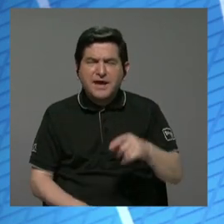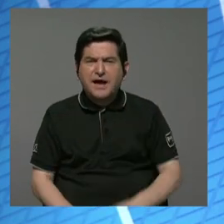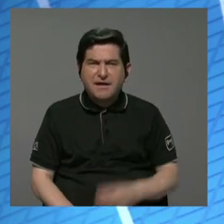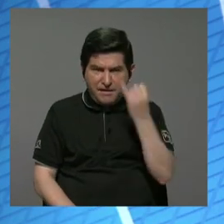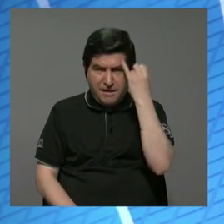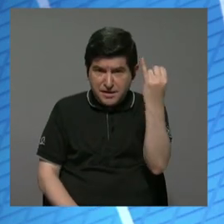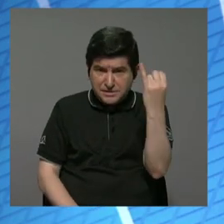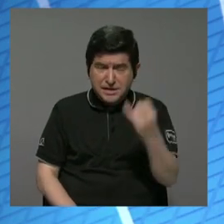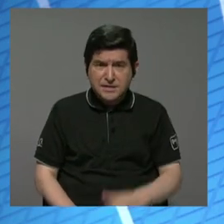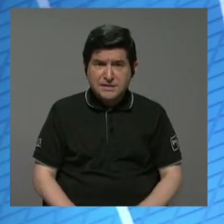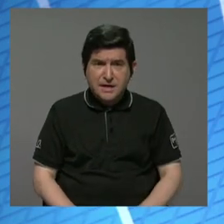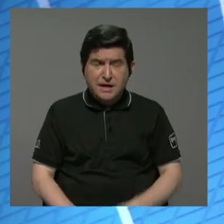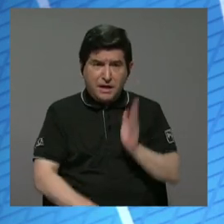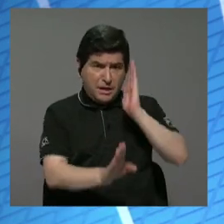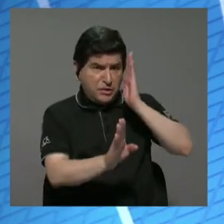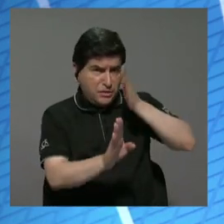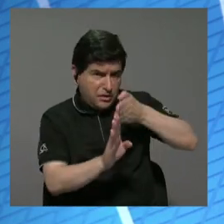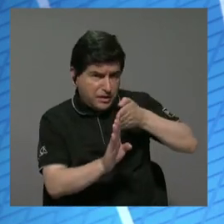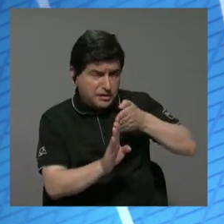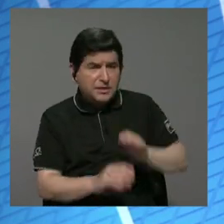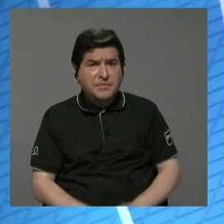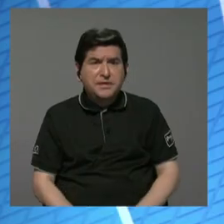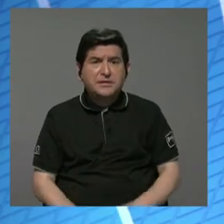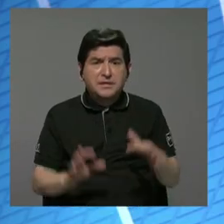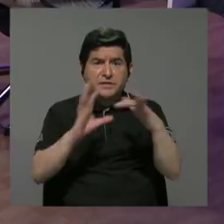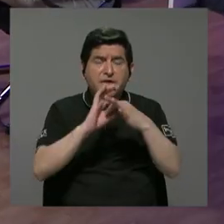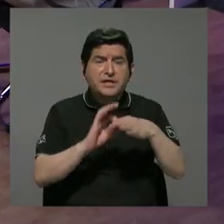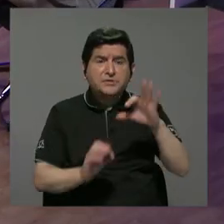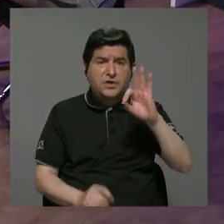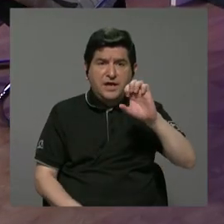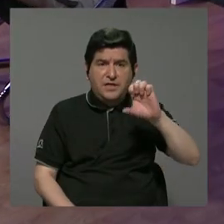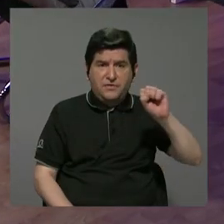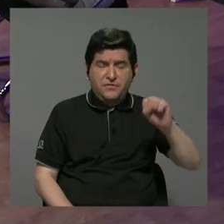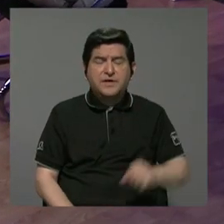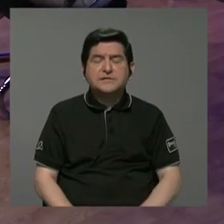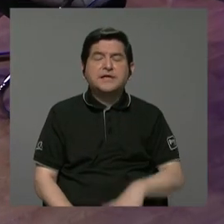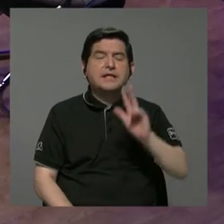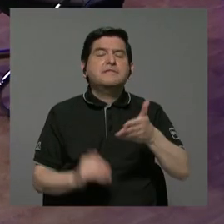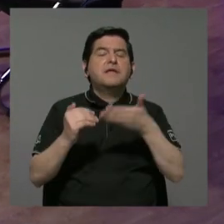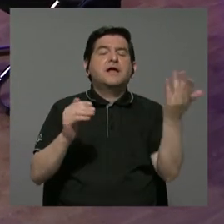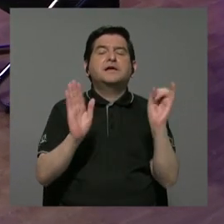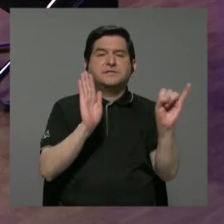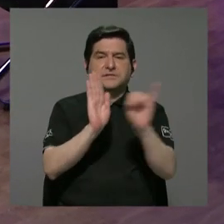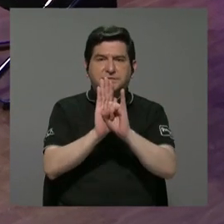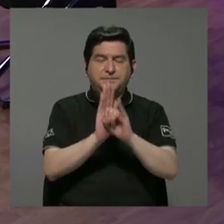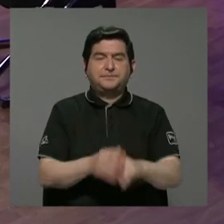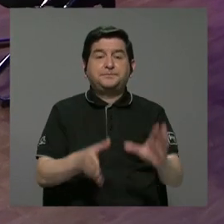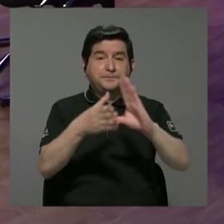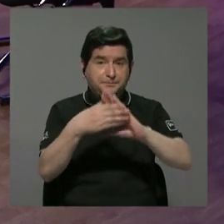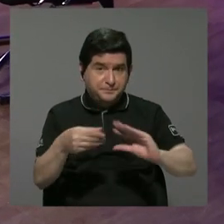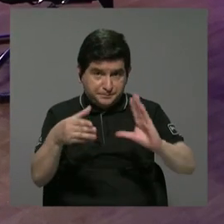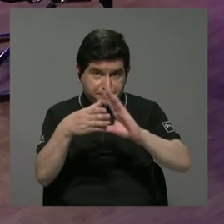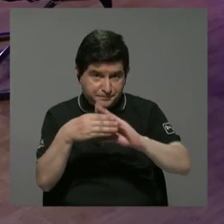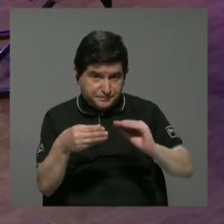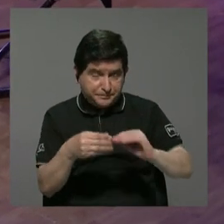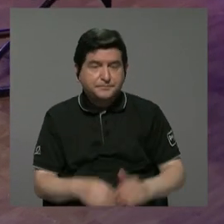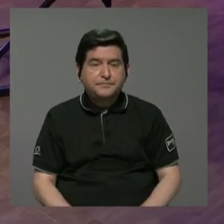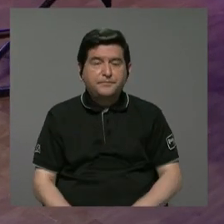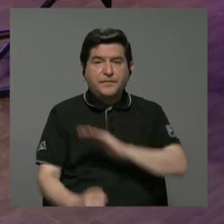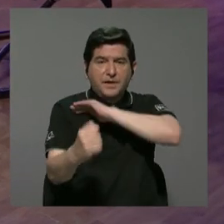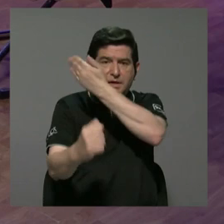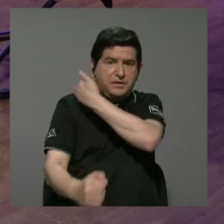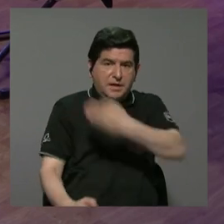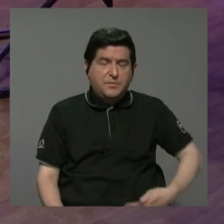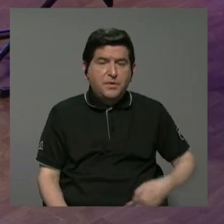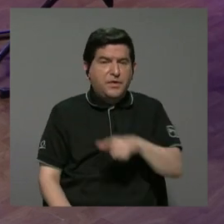sentido? Sí. Tal vez directamente con lo del FES. Tres cosas hemos identificado en la narrativa del Ejecutivo a lo